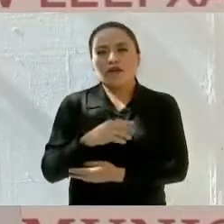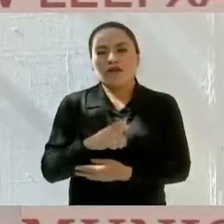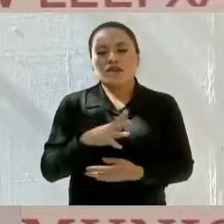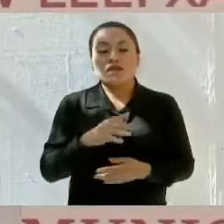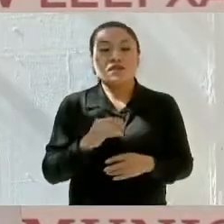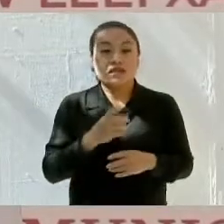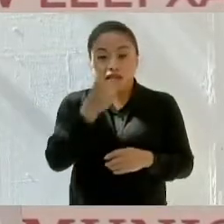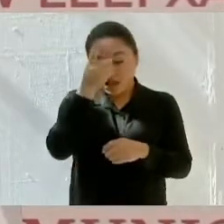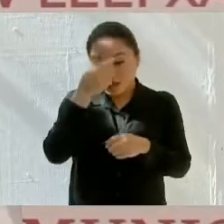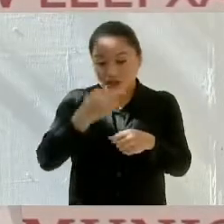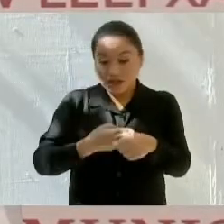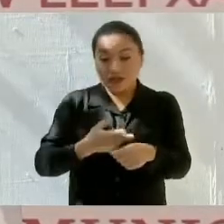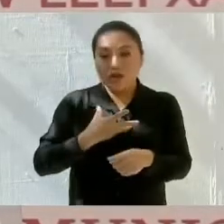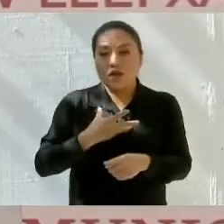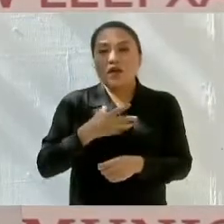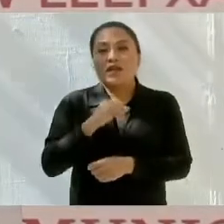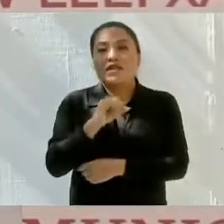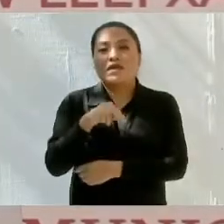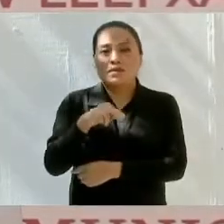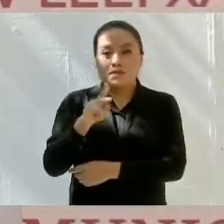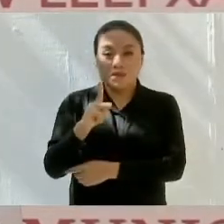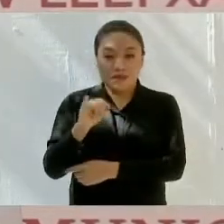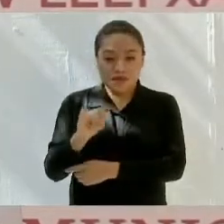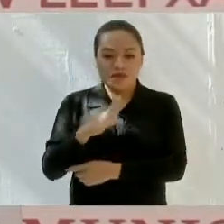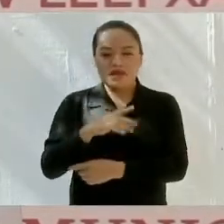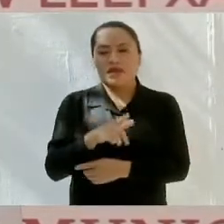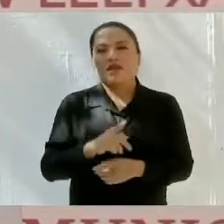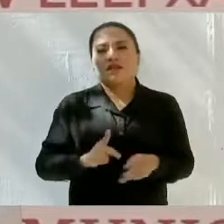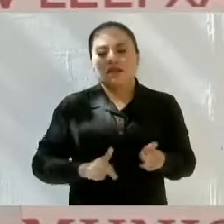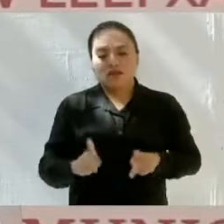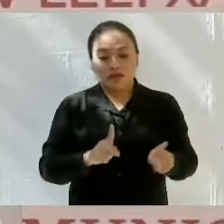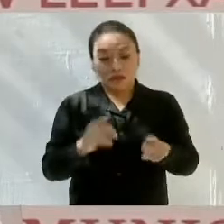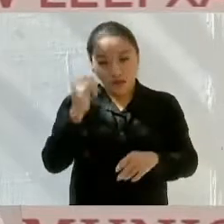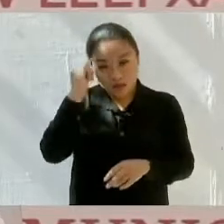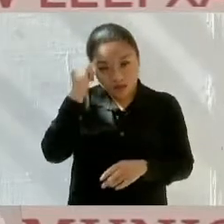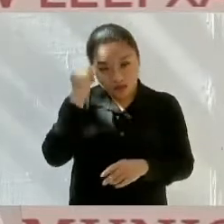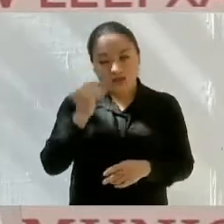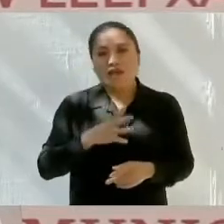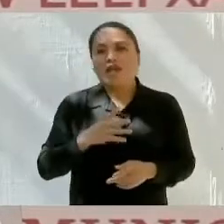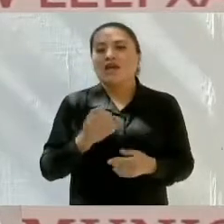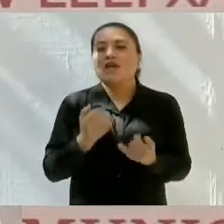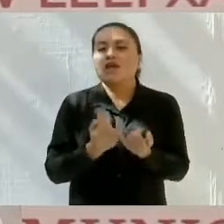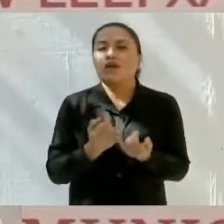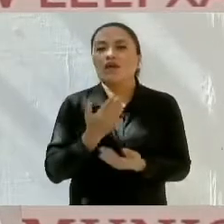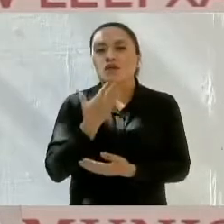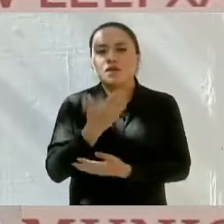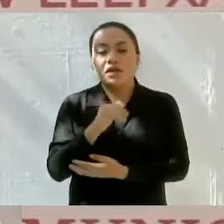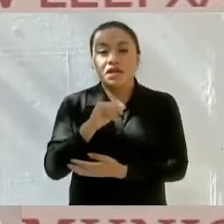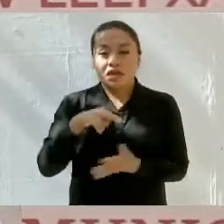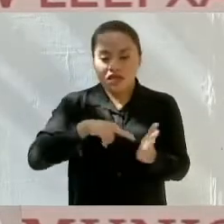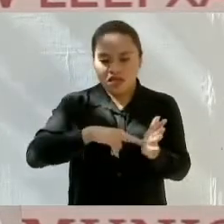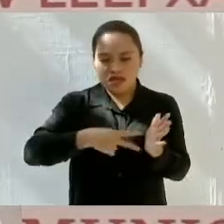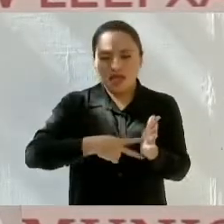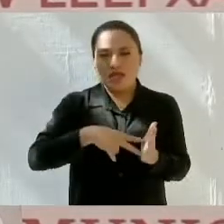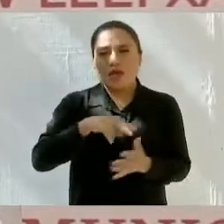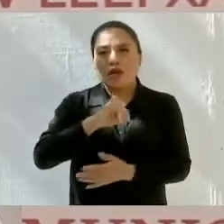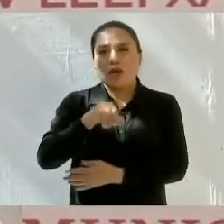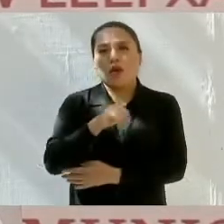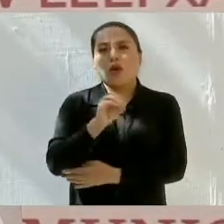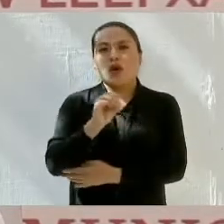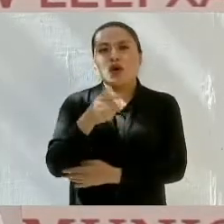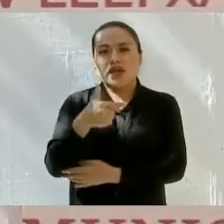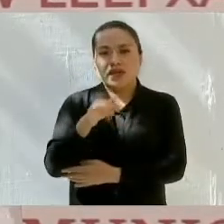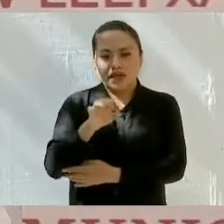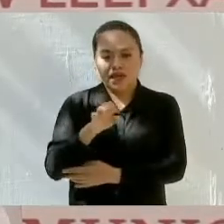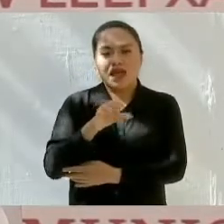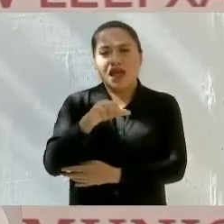del Instituto Nacional de los Pueblos Indígenas. Recibimos también con mucho afecto al ingeniero Jorge Arganiz Díaz